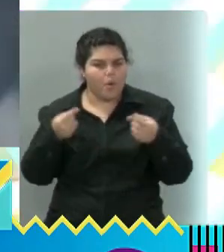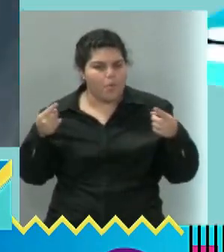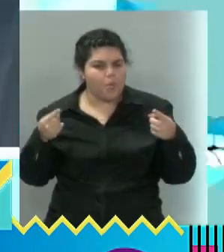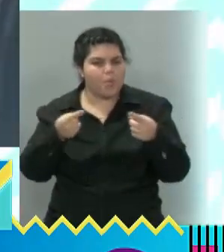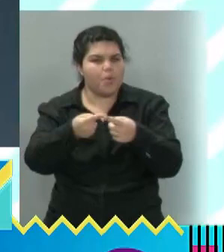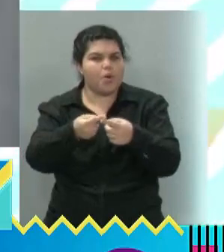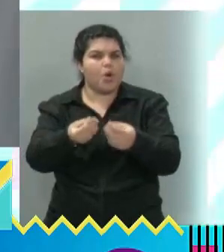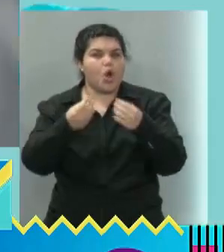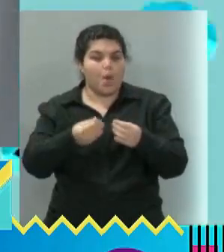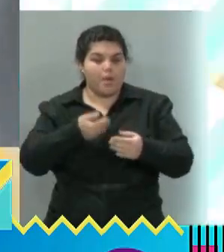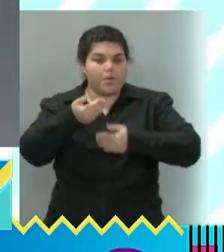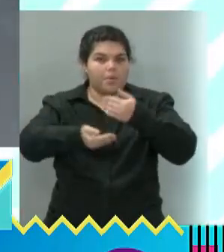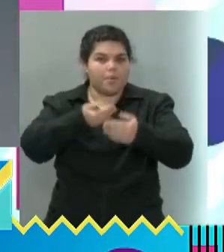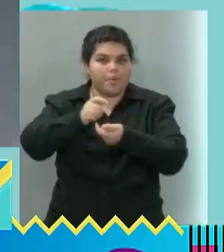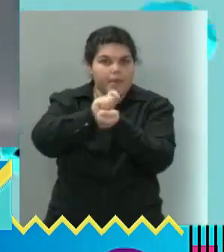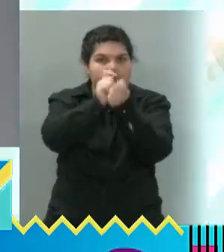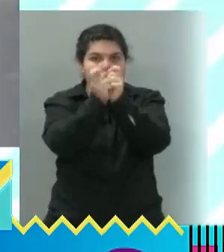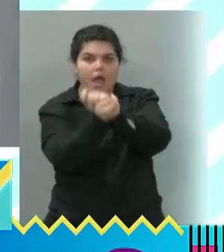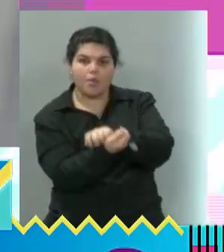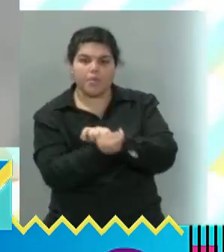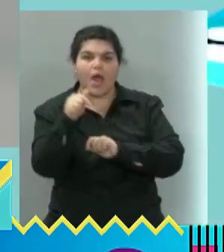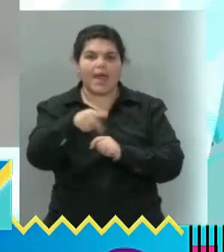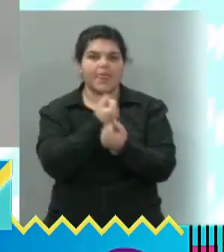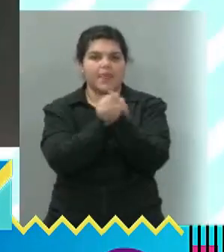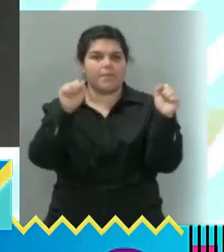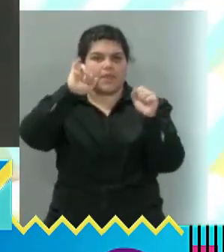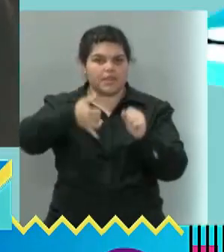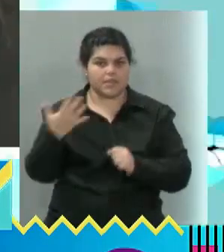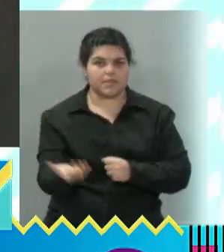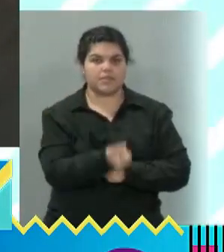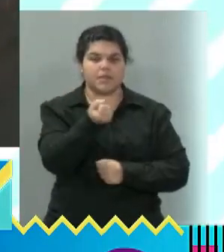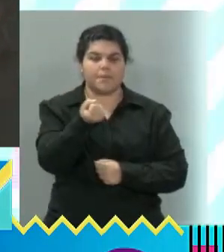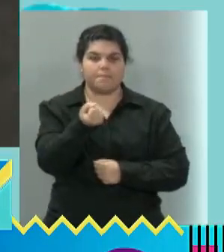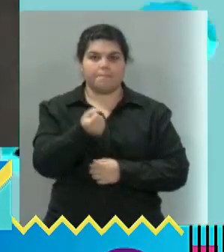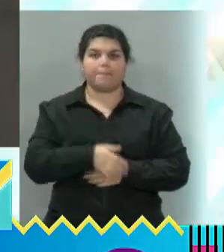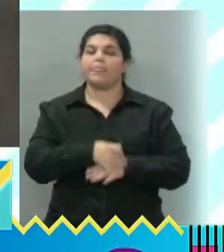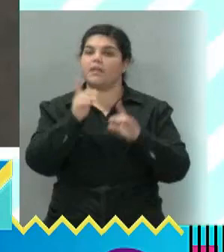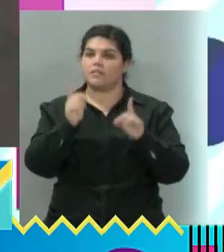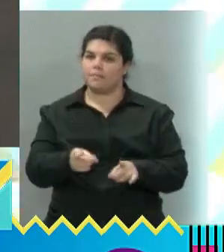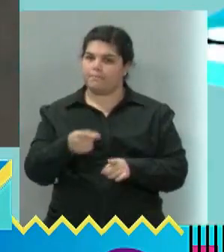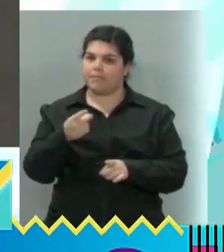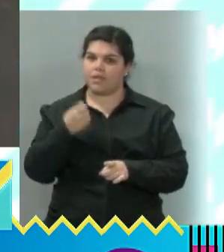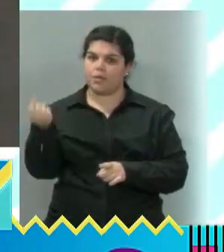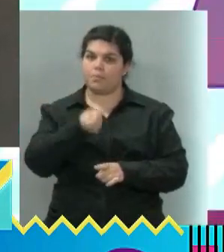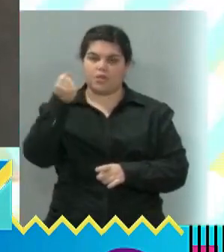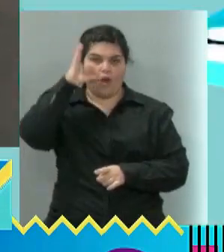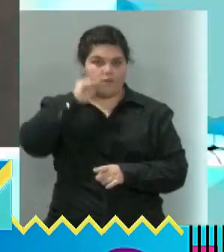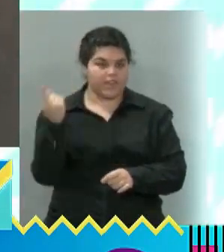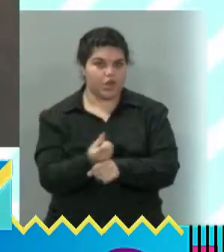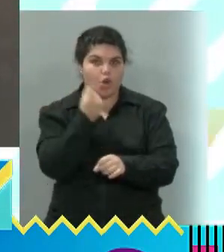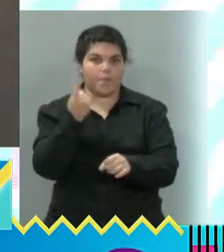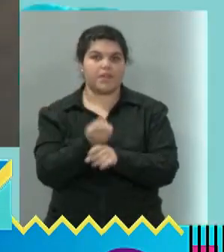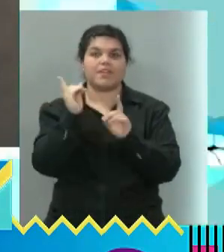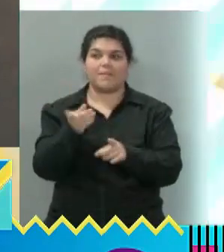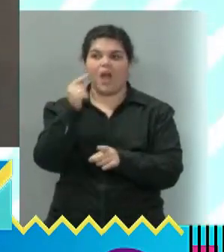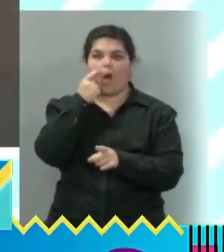empezar la reconversión de lo que sería realmente la independencia. No nos olvidemos de su participación en la Logia